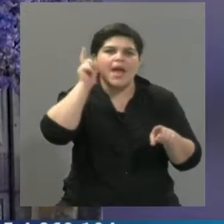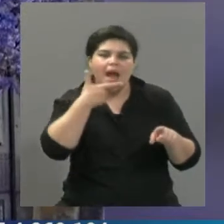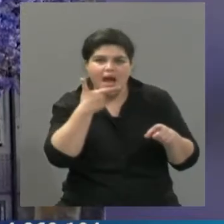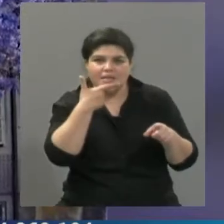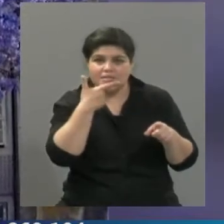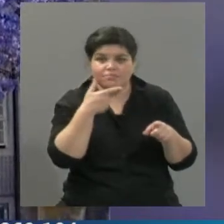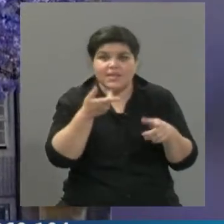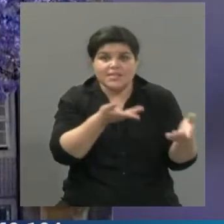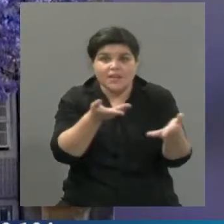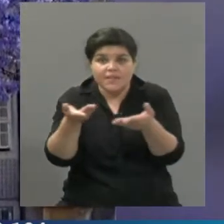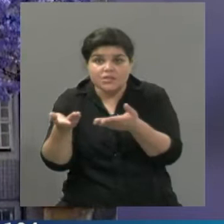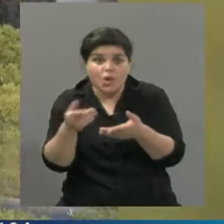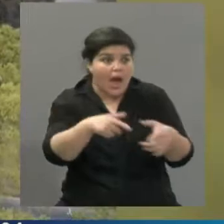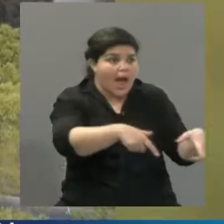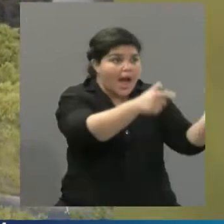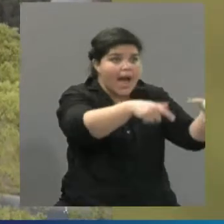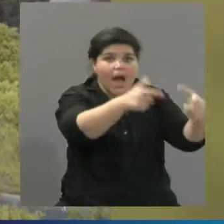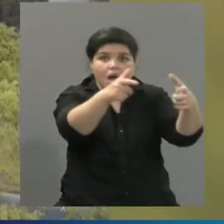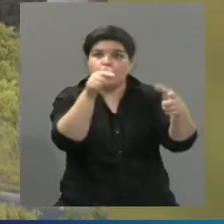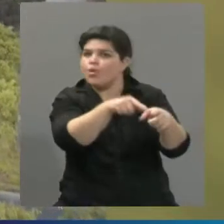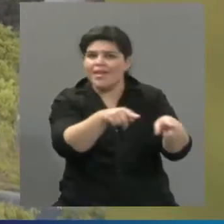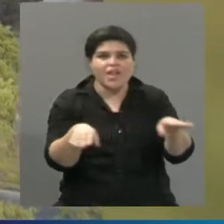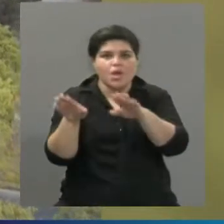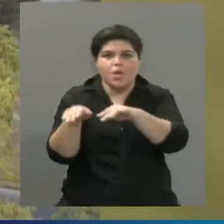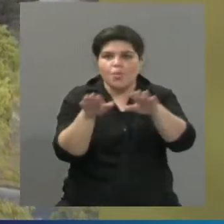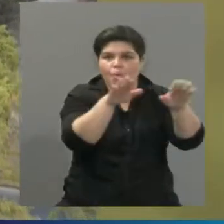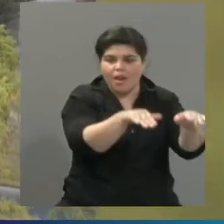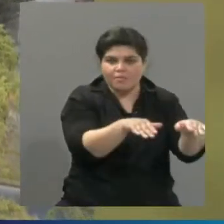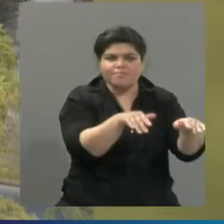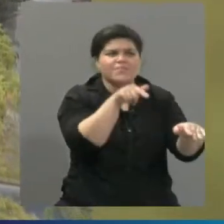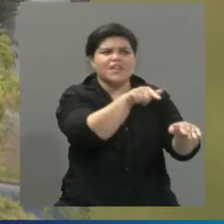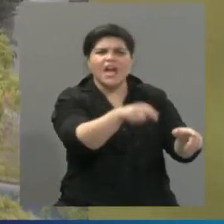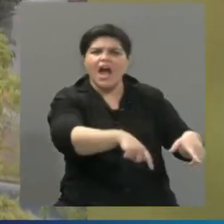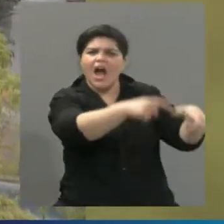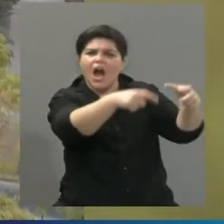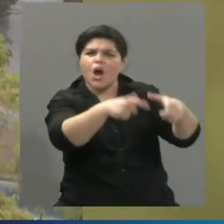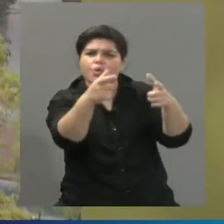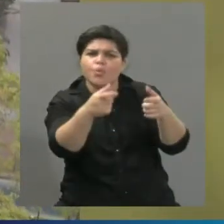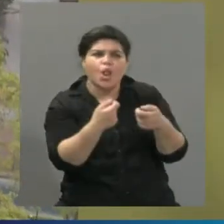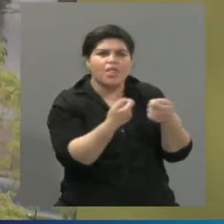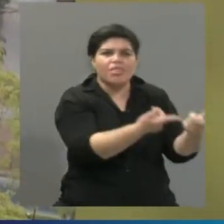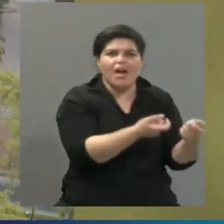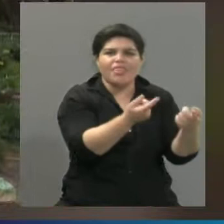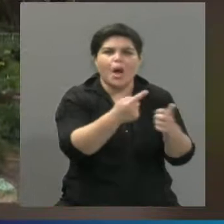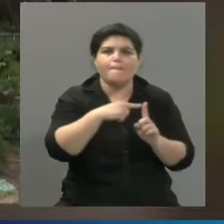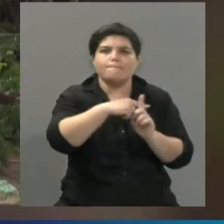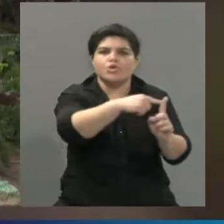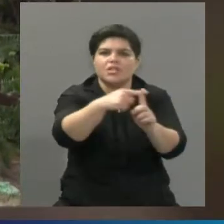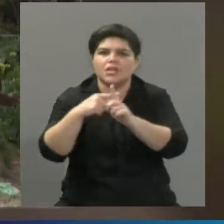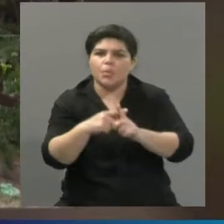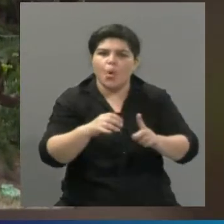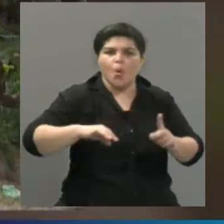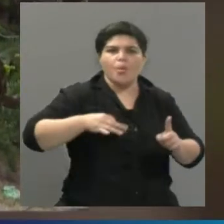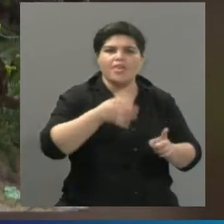una serie de beneficios para la calidad de vida que muchos lo intuyen, pero no la tienen clara.